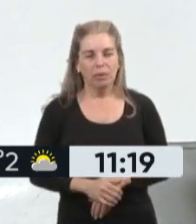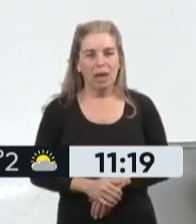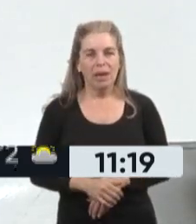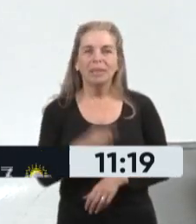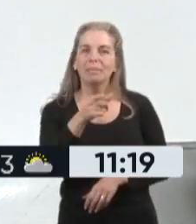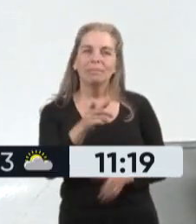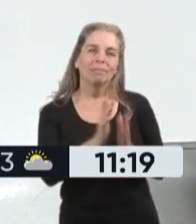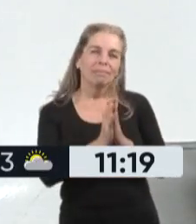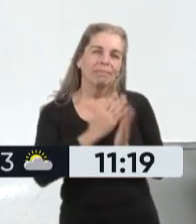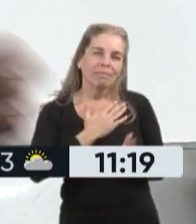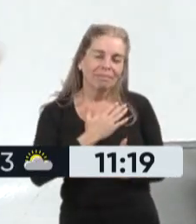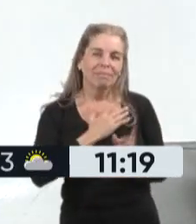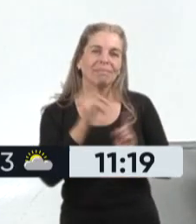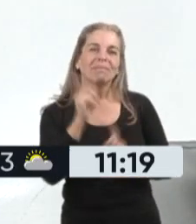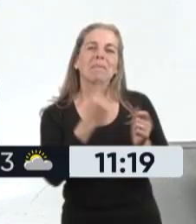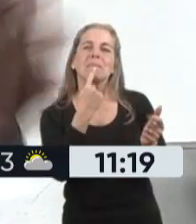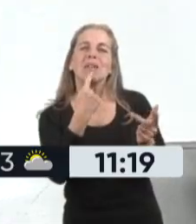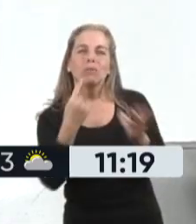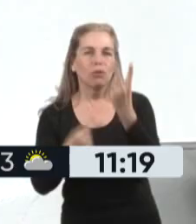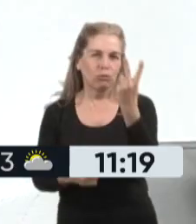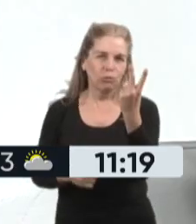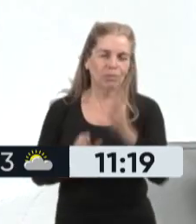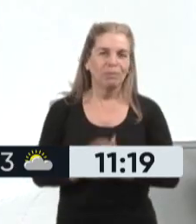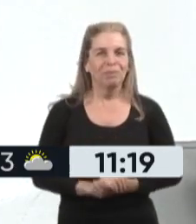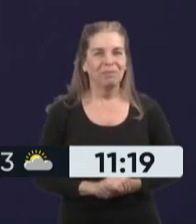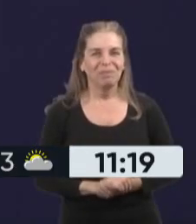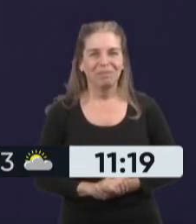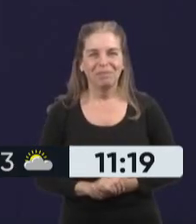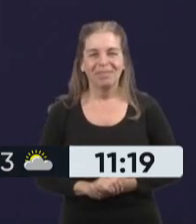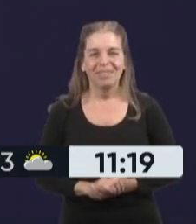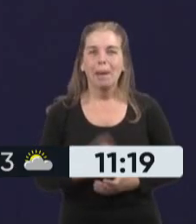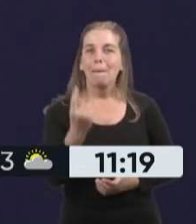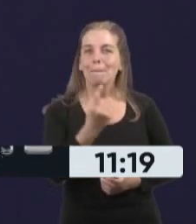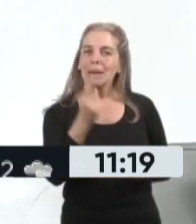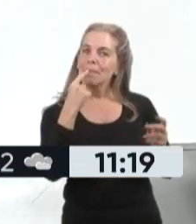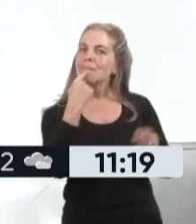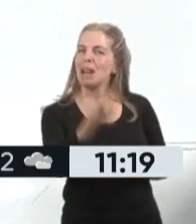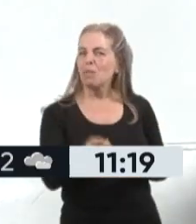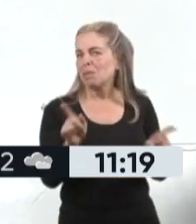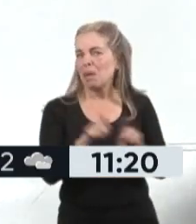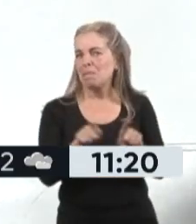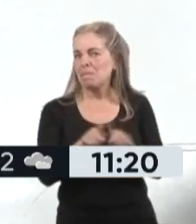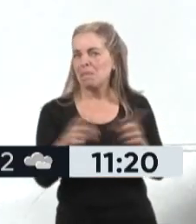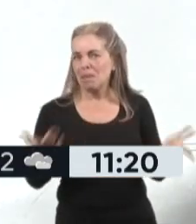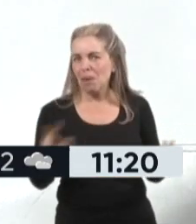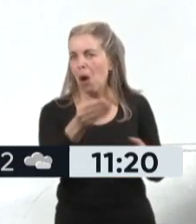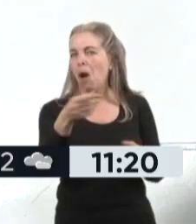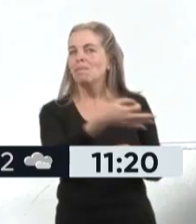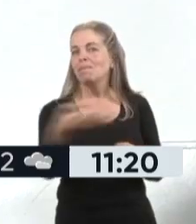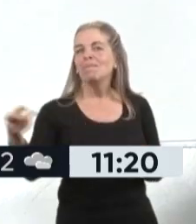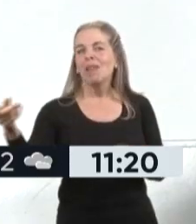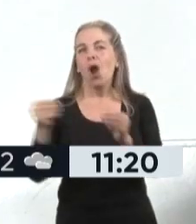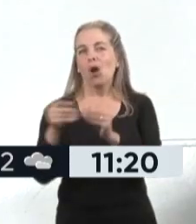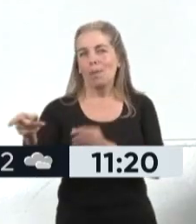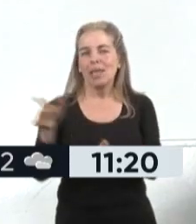su gentileza y voy a hacer algunas preguntas más, o dos preguntas. En primer sentido, un poco también, como lo mencionó el compañero,